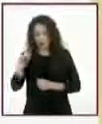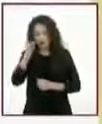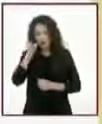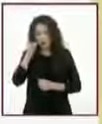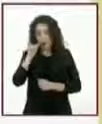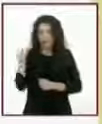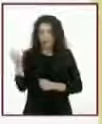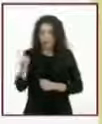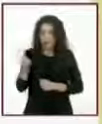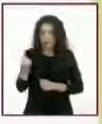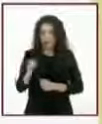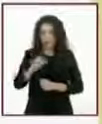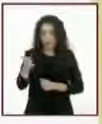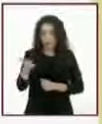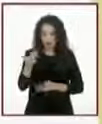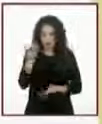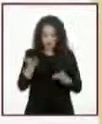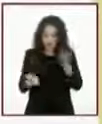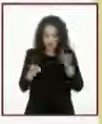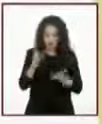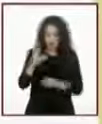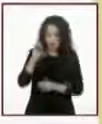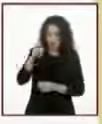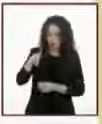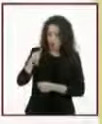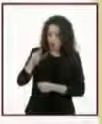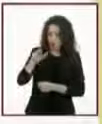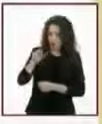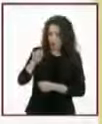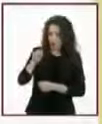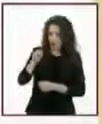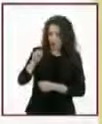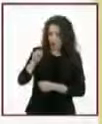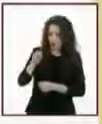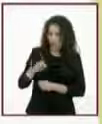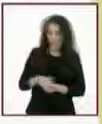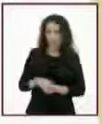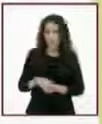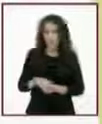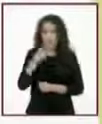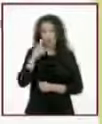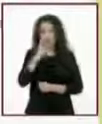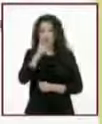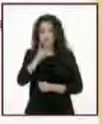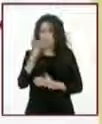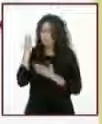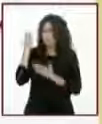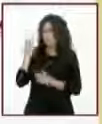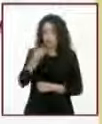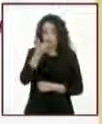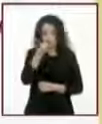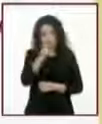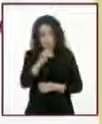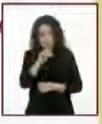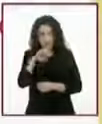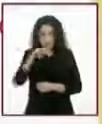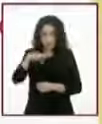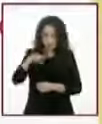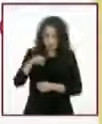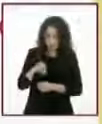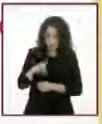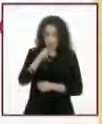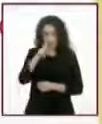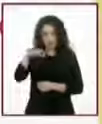Comparativos, que indican comparación. Así como, de modo que, de manera